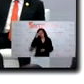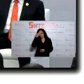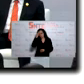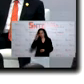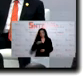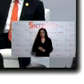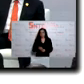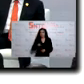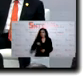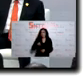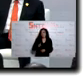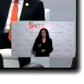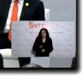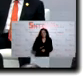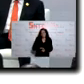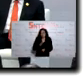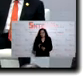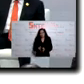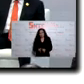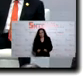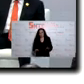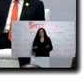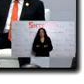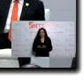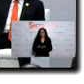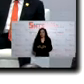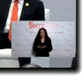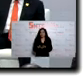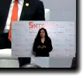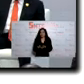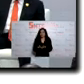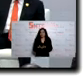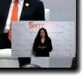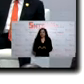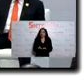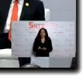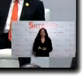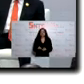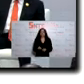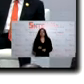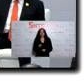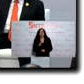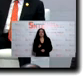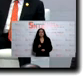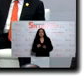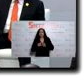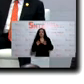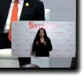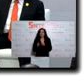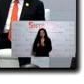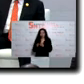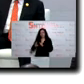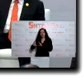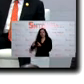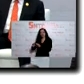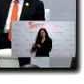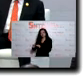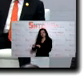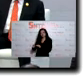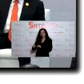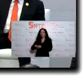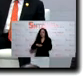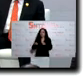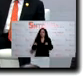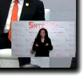reina de todo esto es lo que la violeta, que es el clima emocional del aula. Fíjense que en este estudio